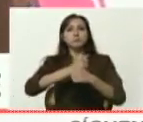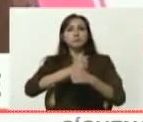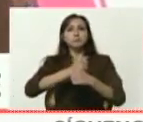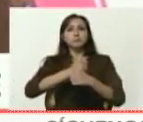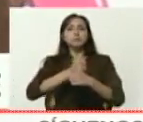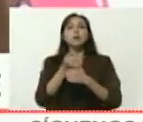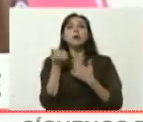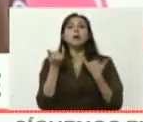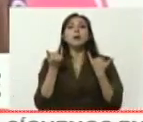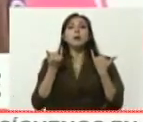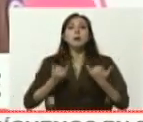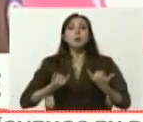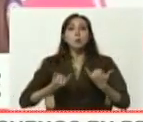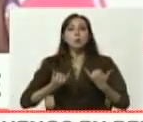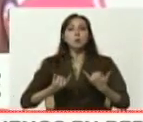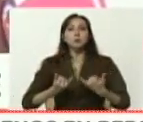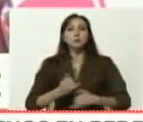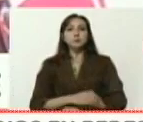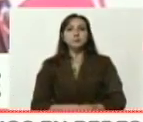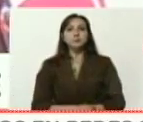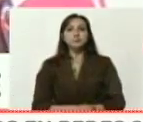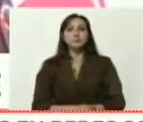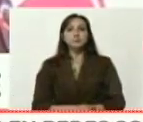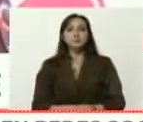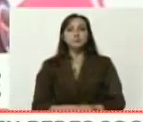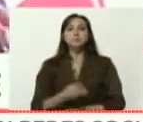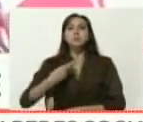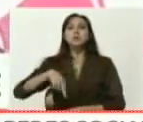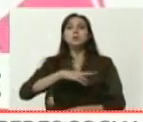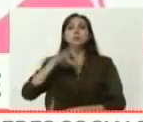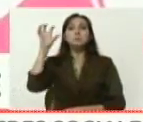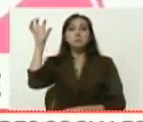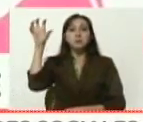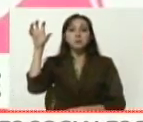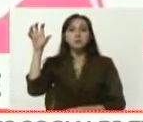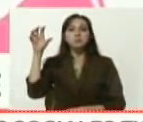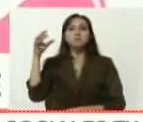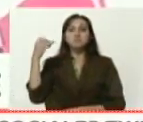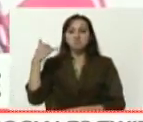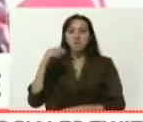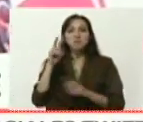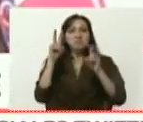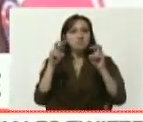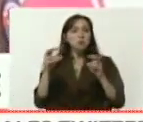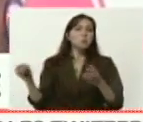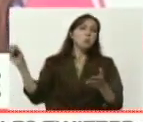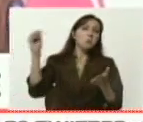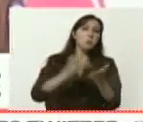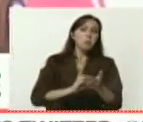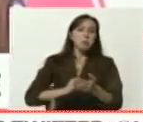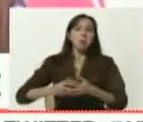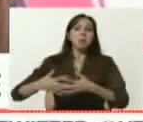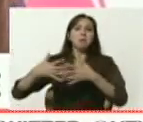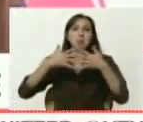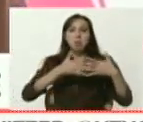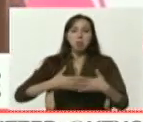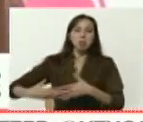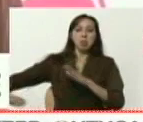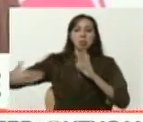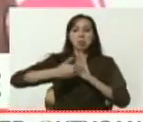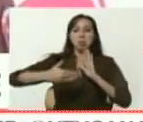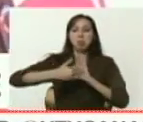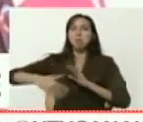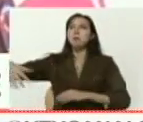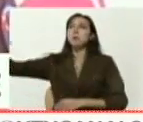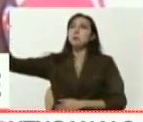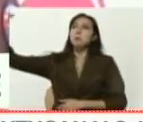Actualmente se fragua en nuestra patria un nuevo intento de golpe de Estado. Aviones espías